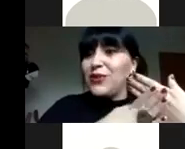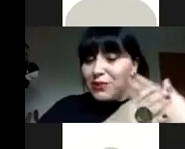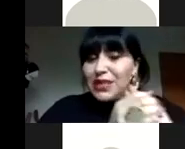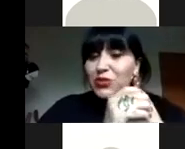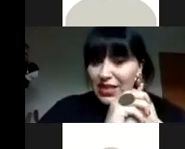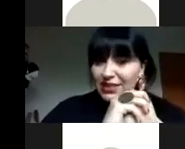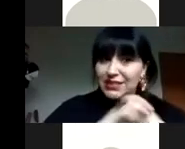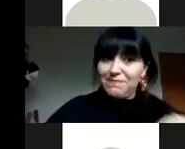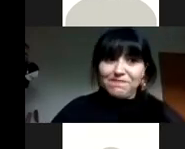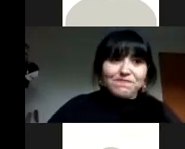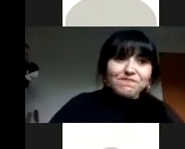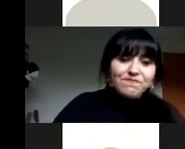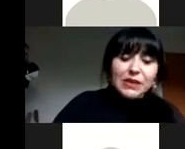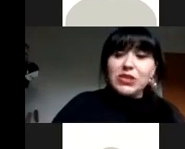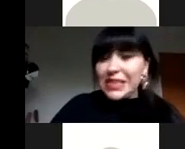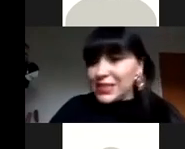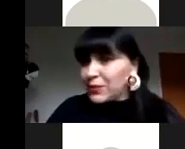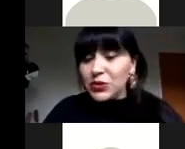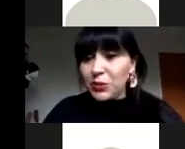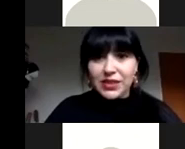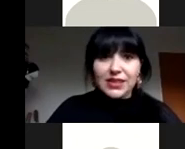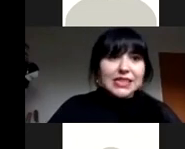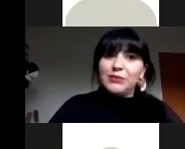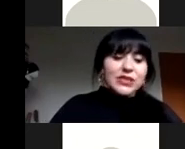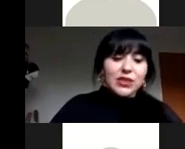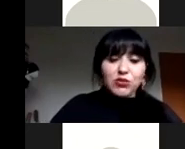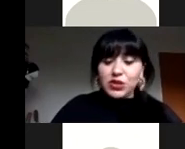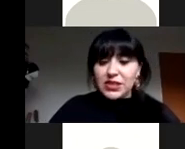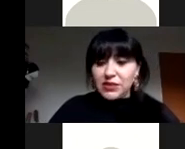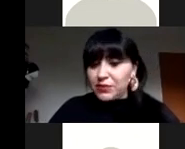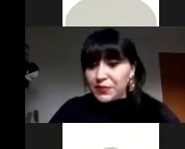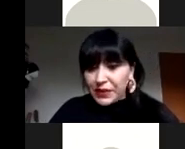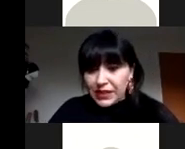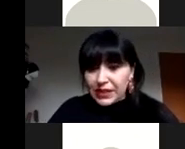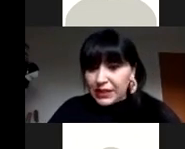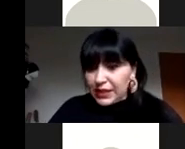quiero en mis estudiantes. Muchas gracias por su respuesta. Me hicieron mucho sentido.